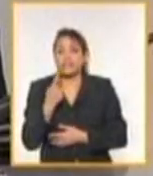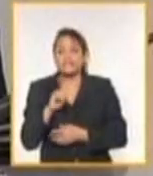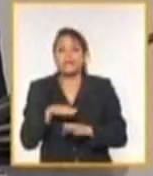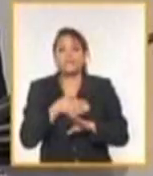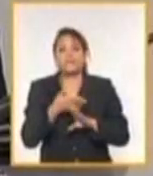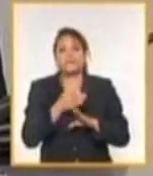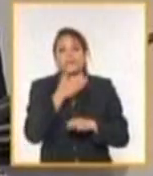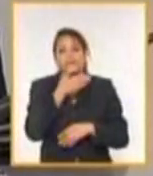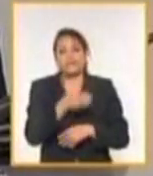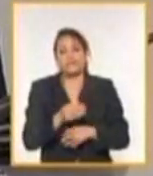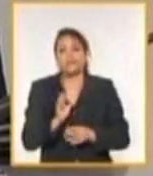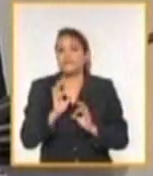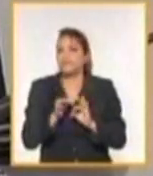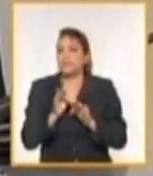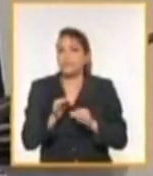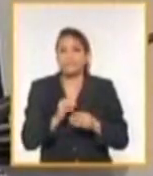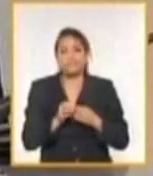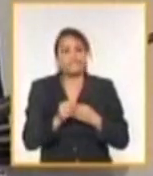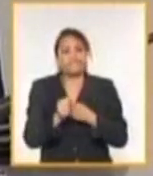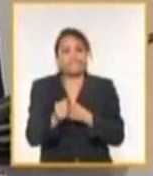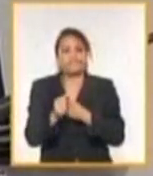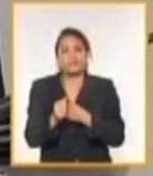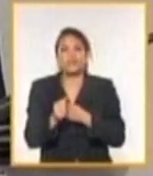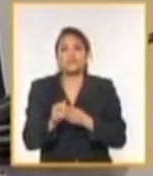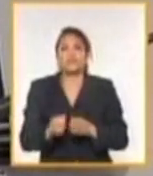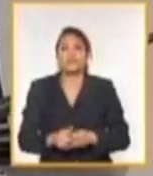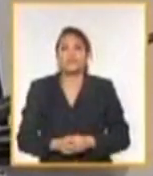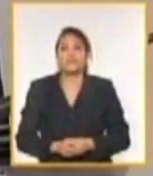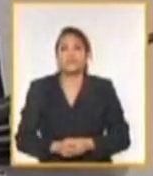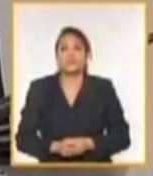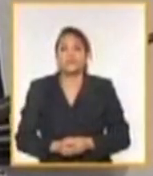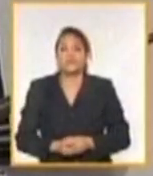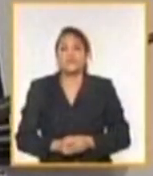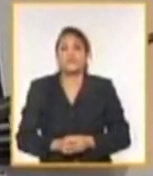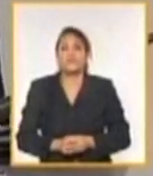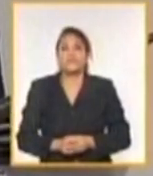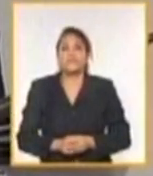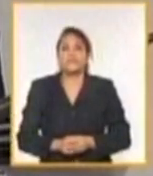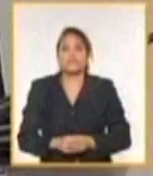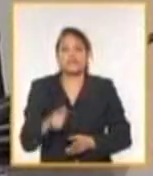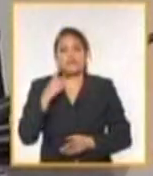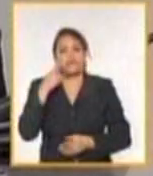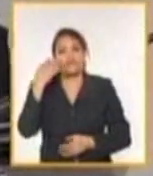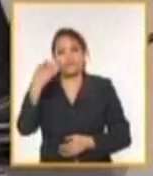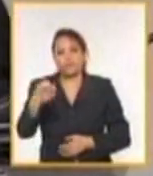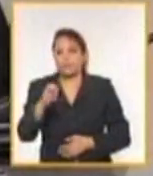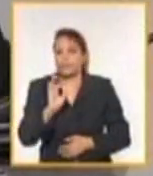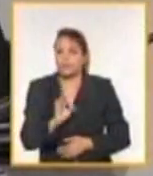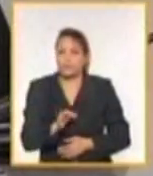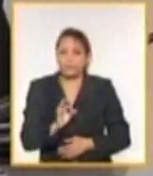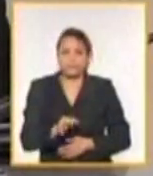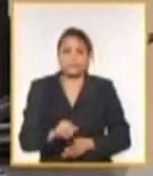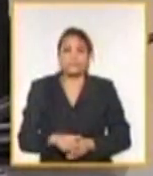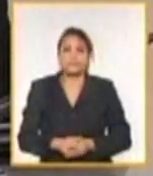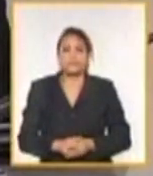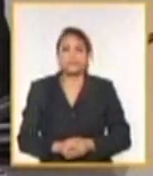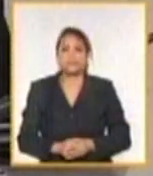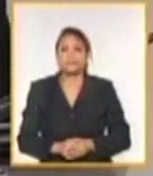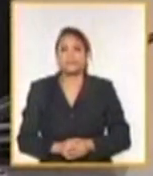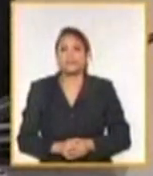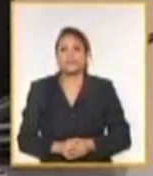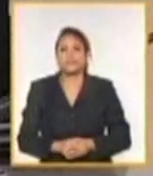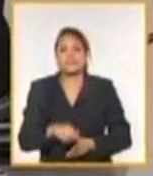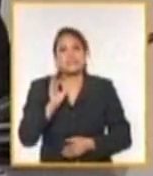Hart siempre fue un veedor, un mirador hacia el futuro y por eso conectó siempre con los